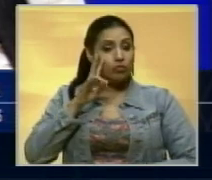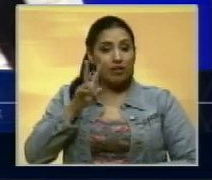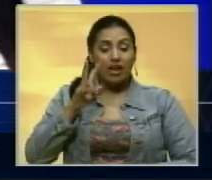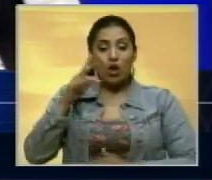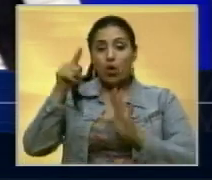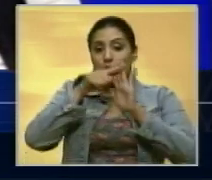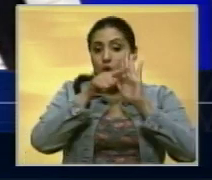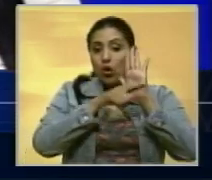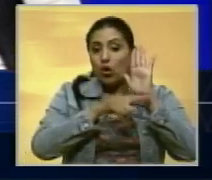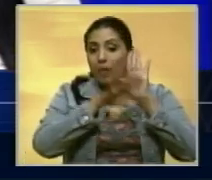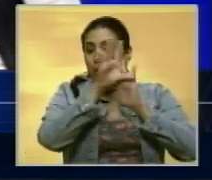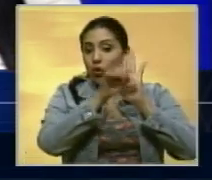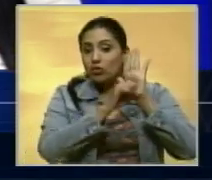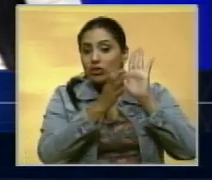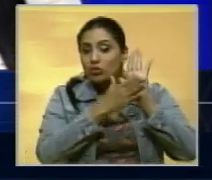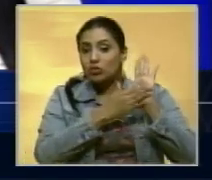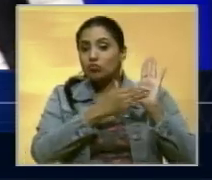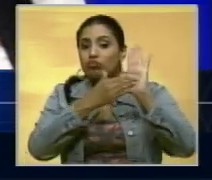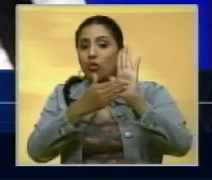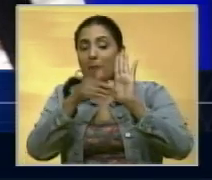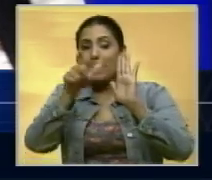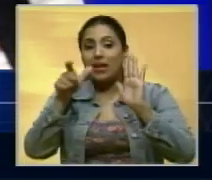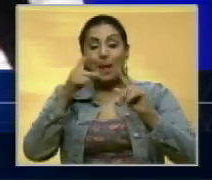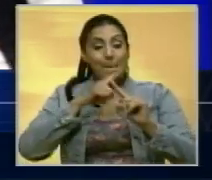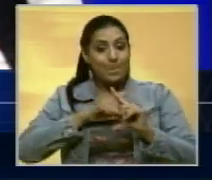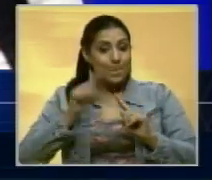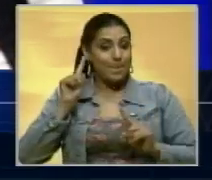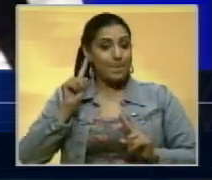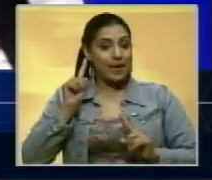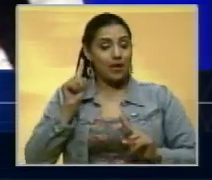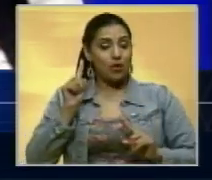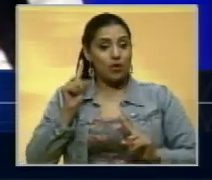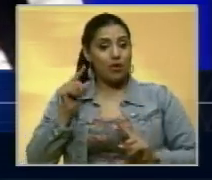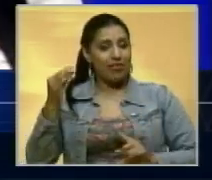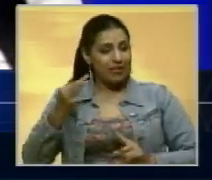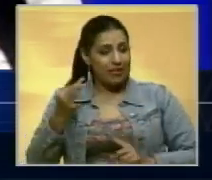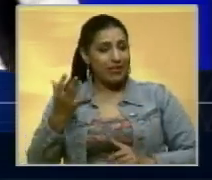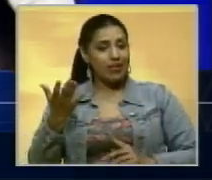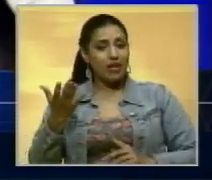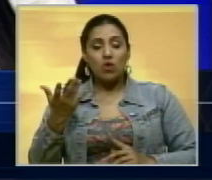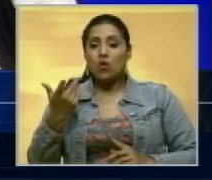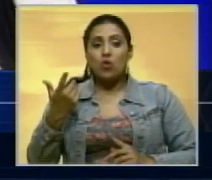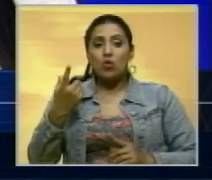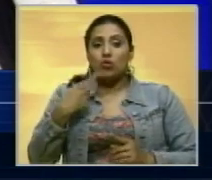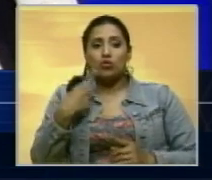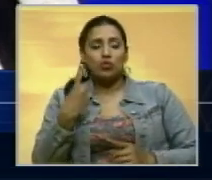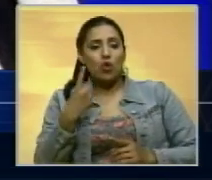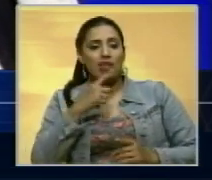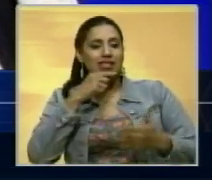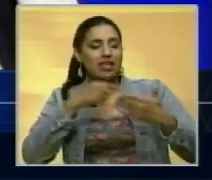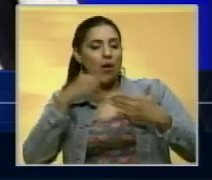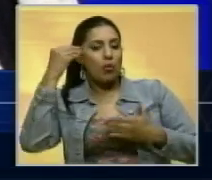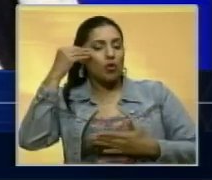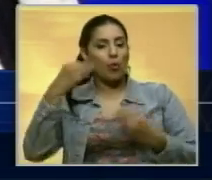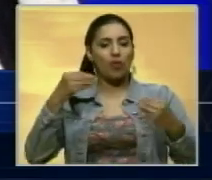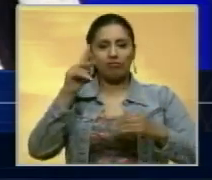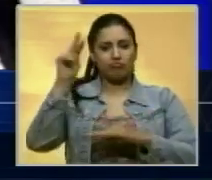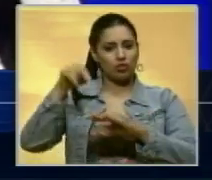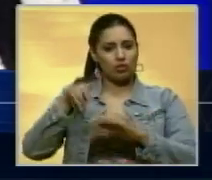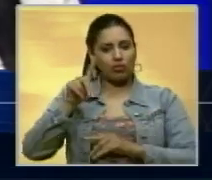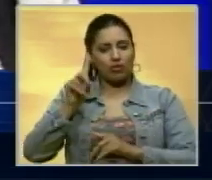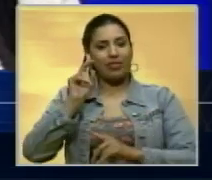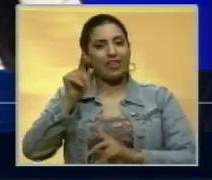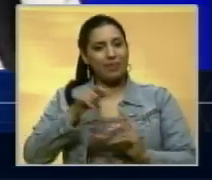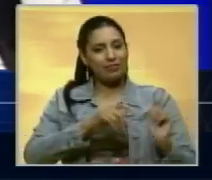a la normativa constitucional para designar magistrados, pero realmente no solo lo califica la opinión pública nacional,